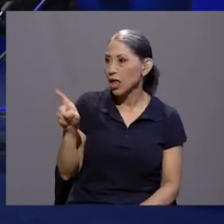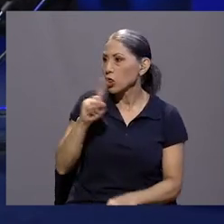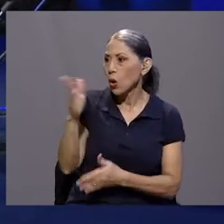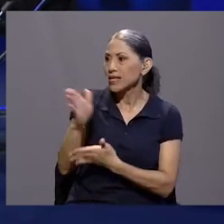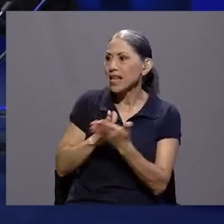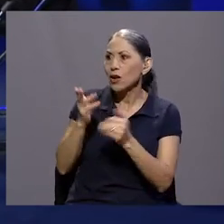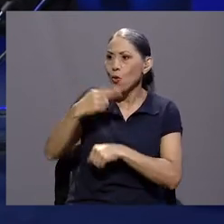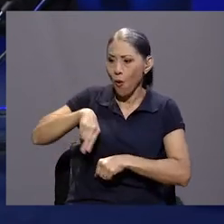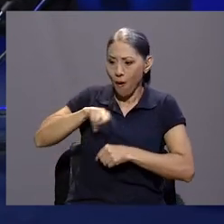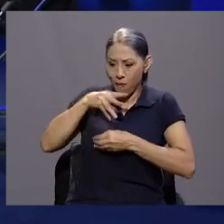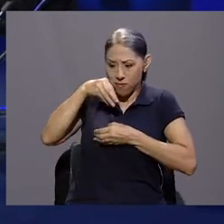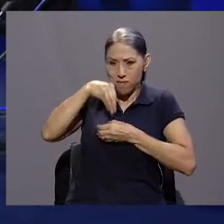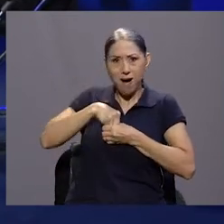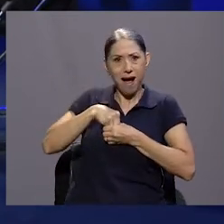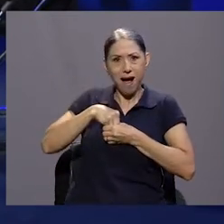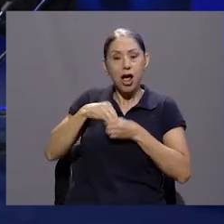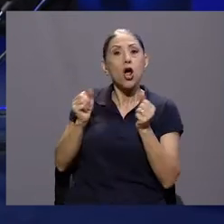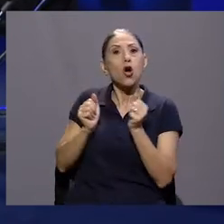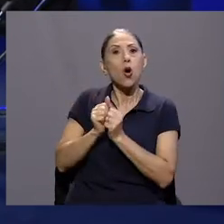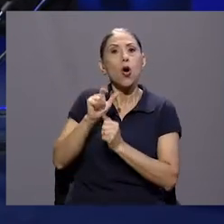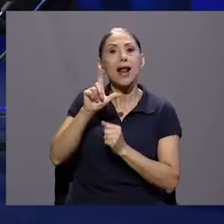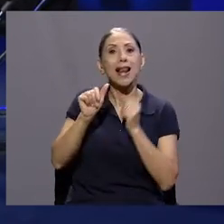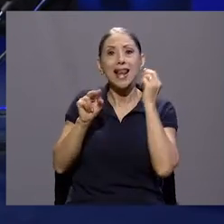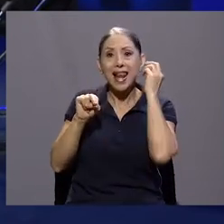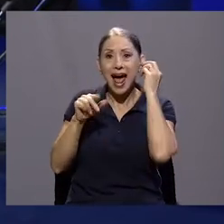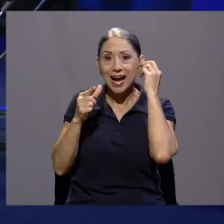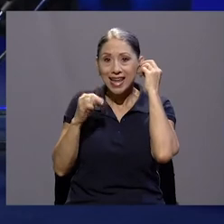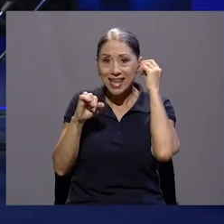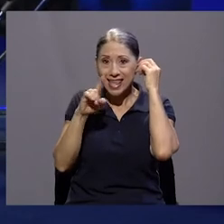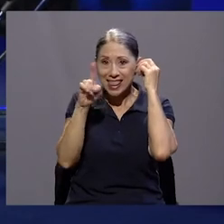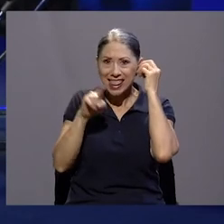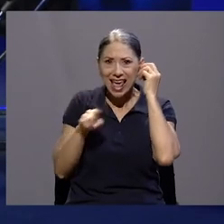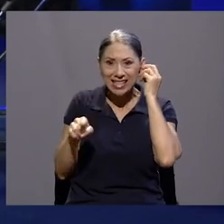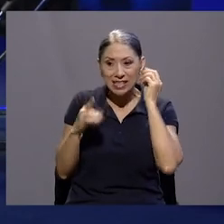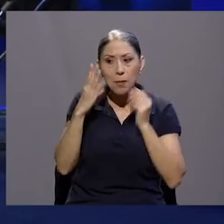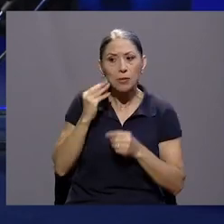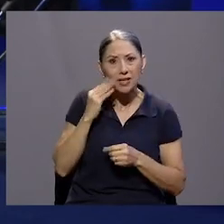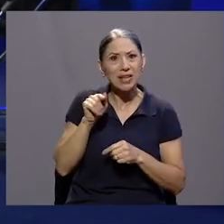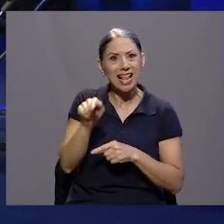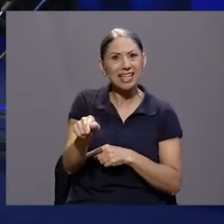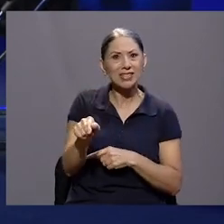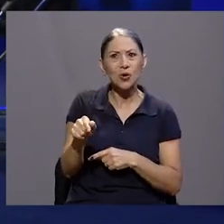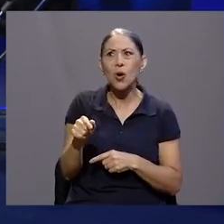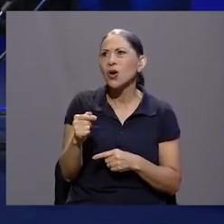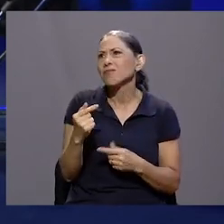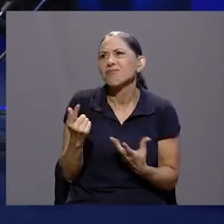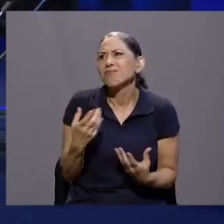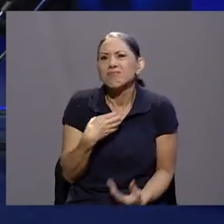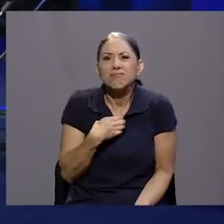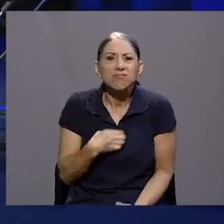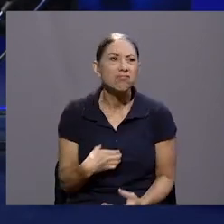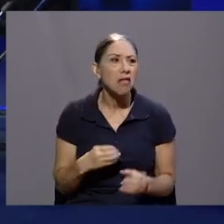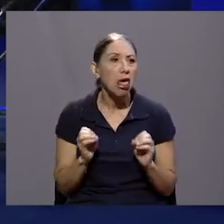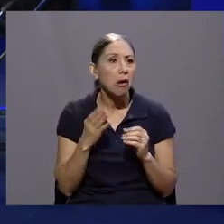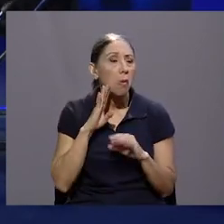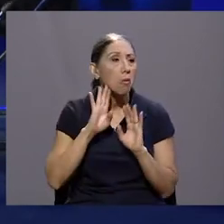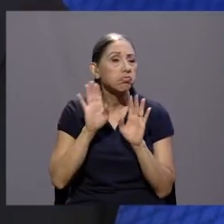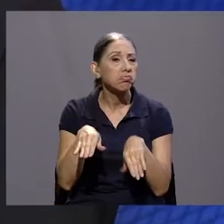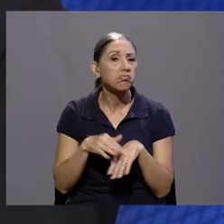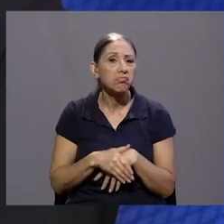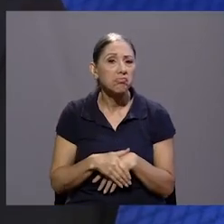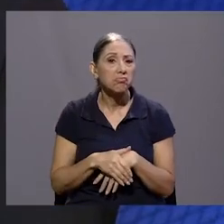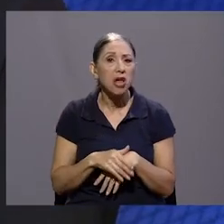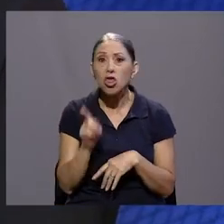es algo genuino que en la languidez eso es lo que vamos a experimentar no tengo deseo no no me quiero morir no tengo de acción suicida pero no tengo deseo